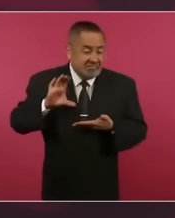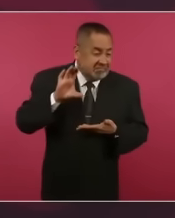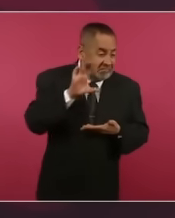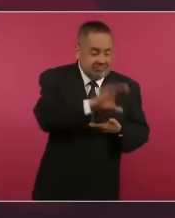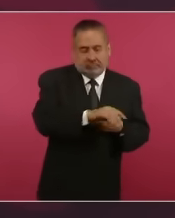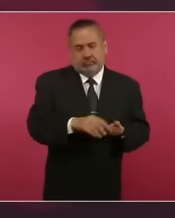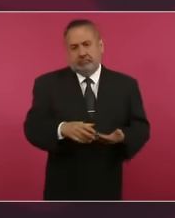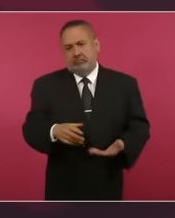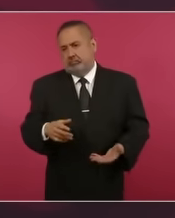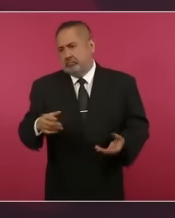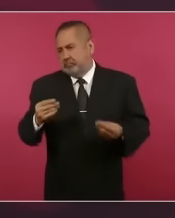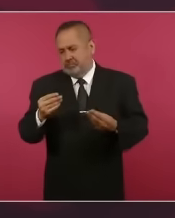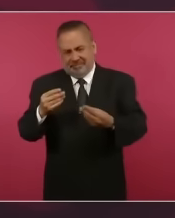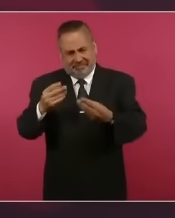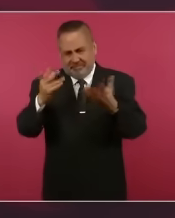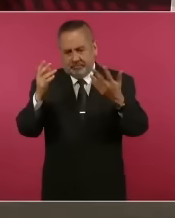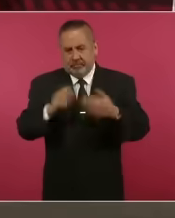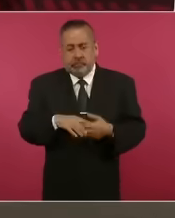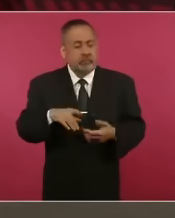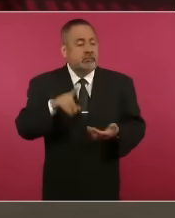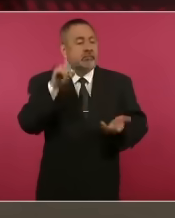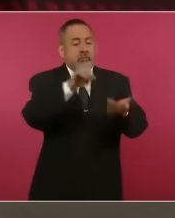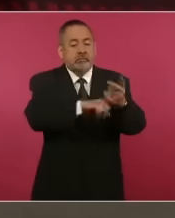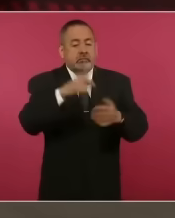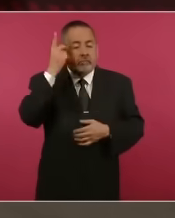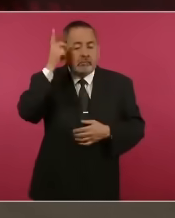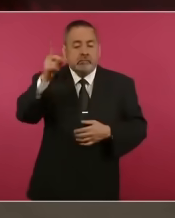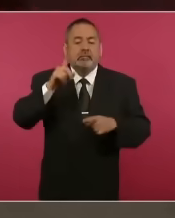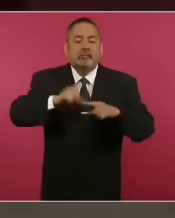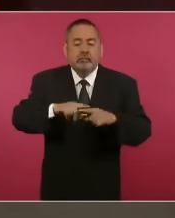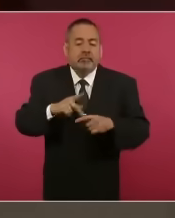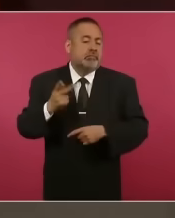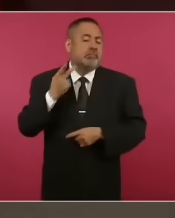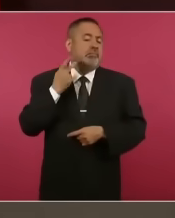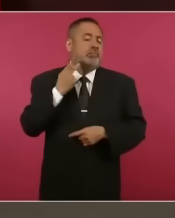empresas de políticos corruptos.